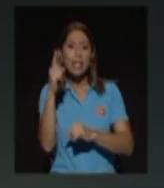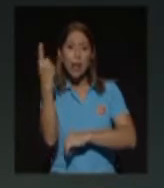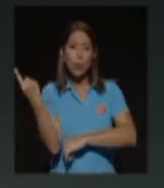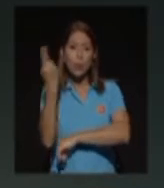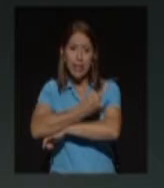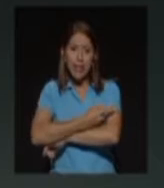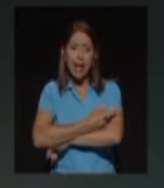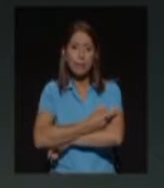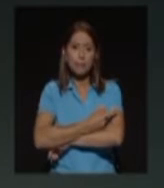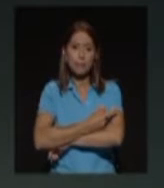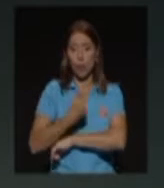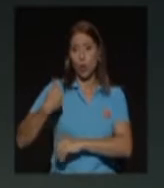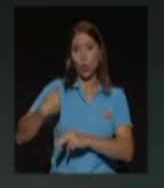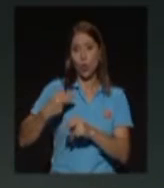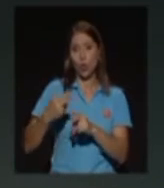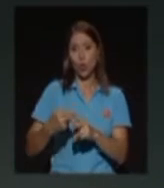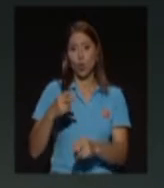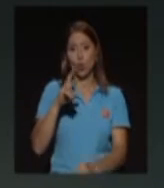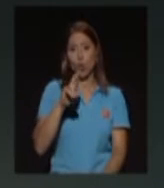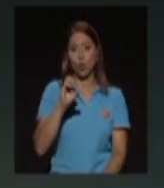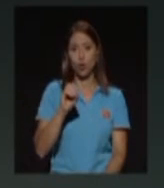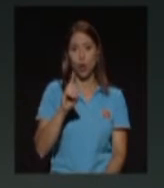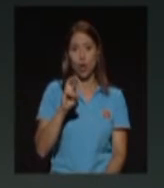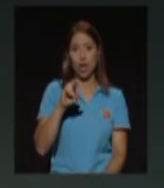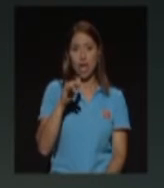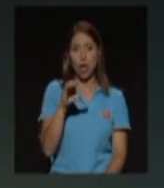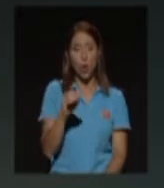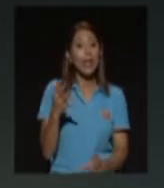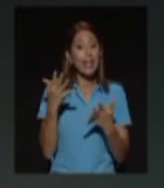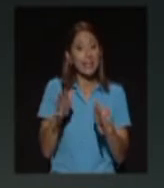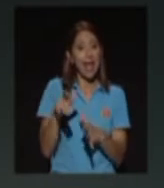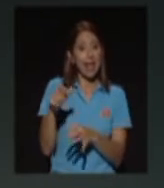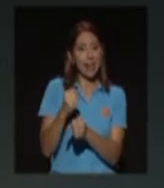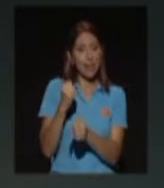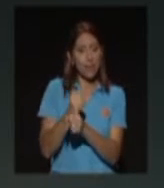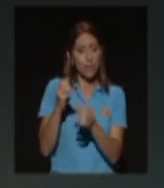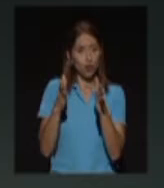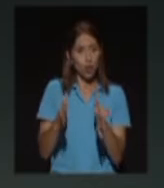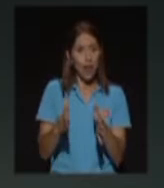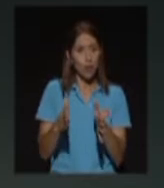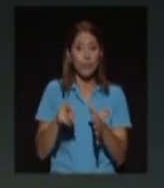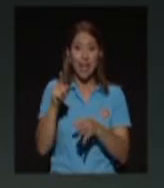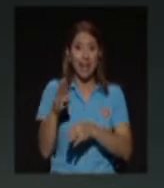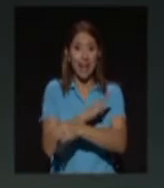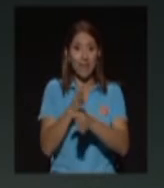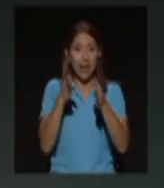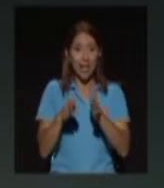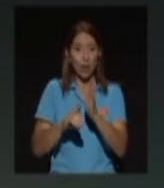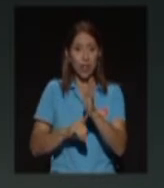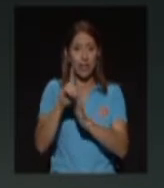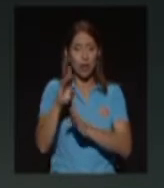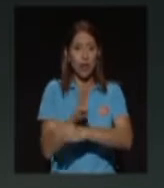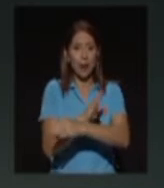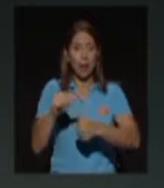don Rodrigo, que ya entonces era funcionario, era banquero de desarrollo en el